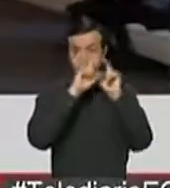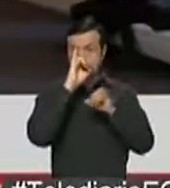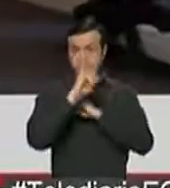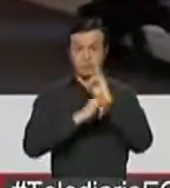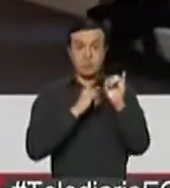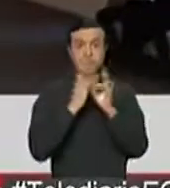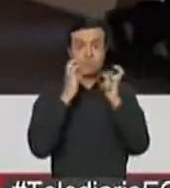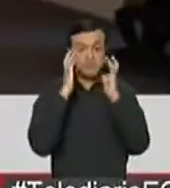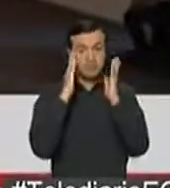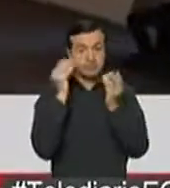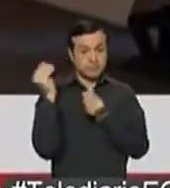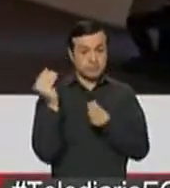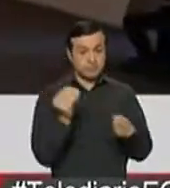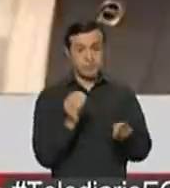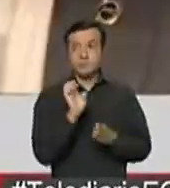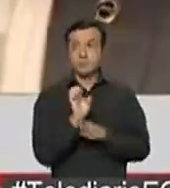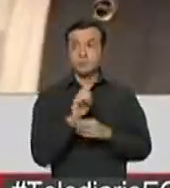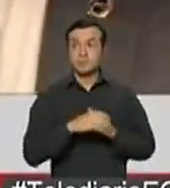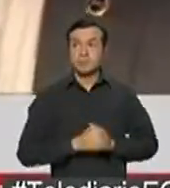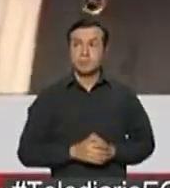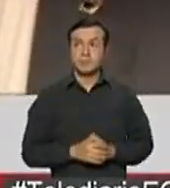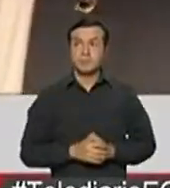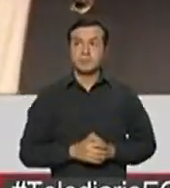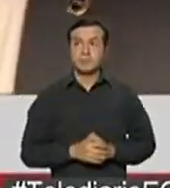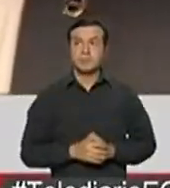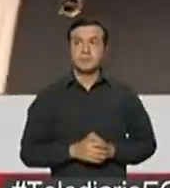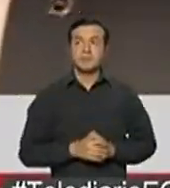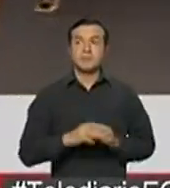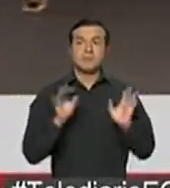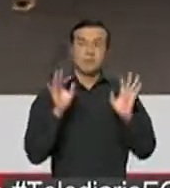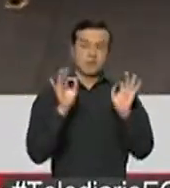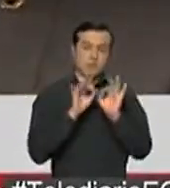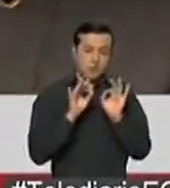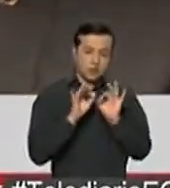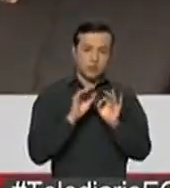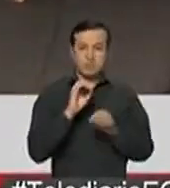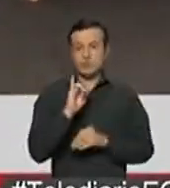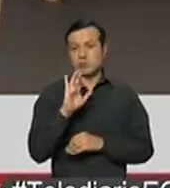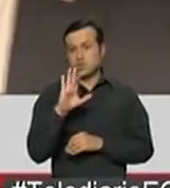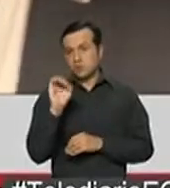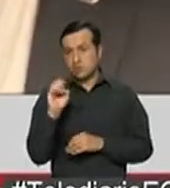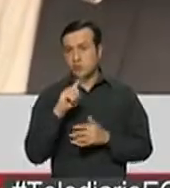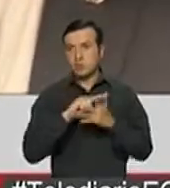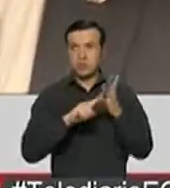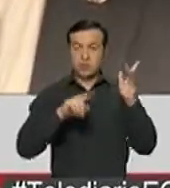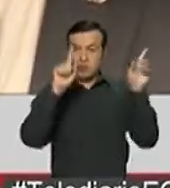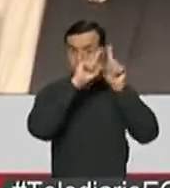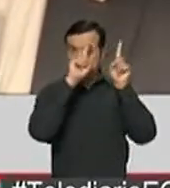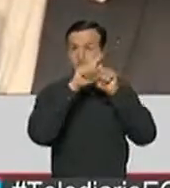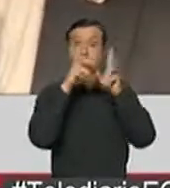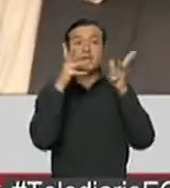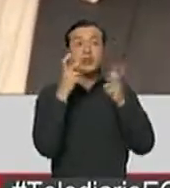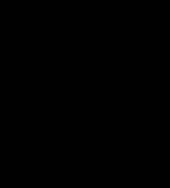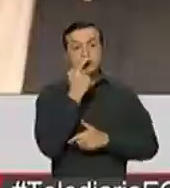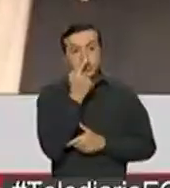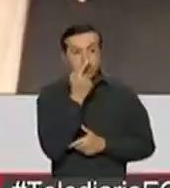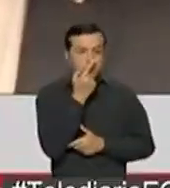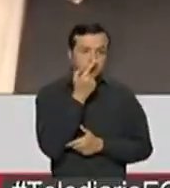interesadas en invertir en el Ecuador. Como PepsiCo, Facebook, Cisco, son empresas que están interesadas